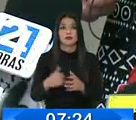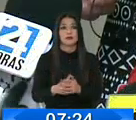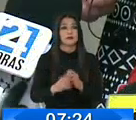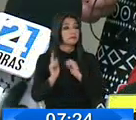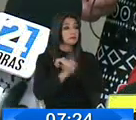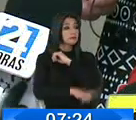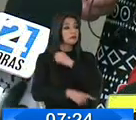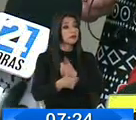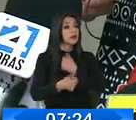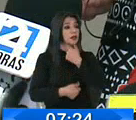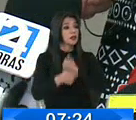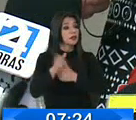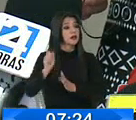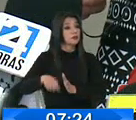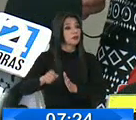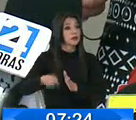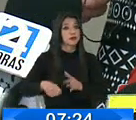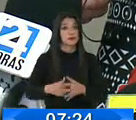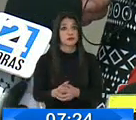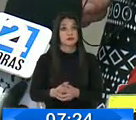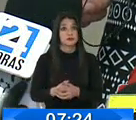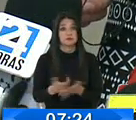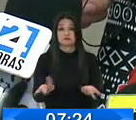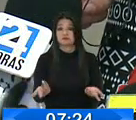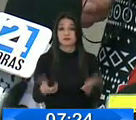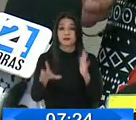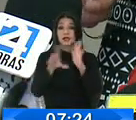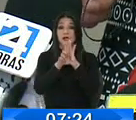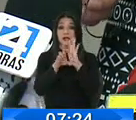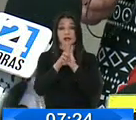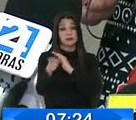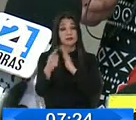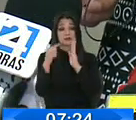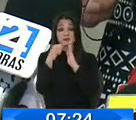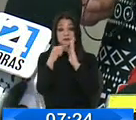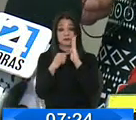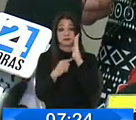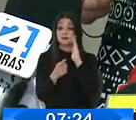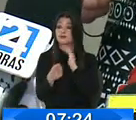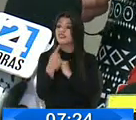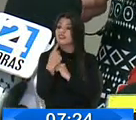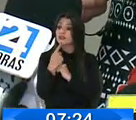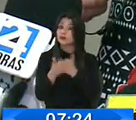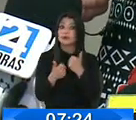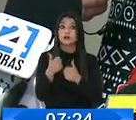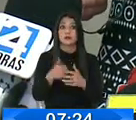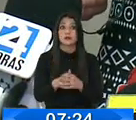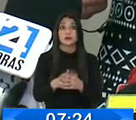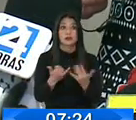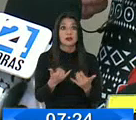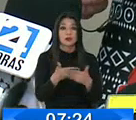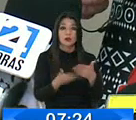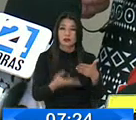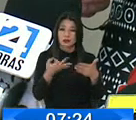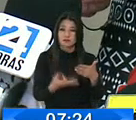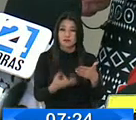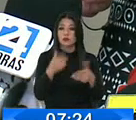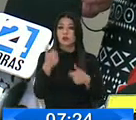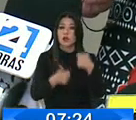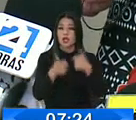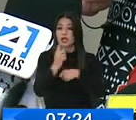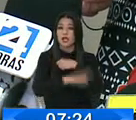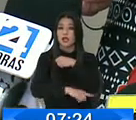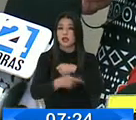sanciones podría recibir el abogado? Las que establece en la ley. ¿Podría mencionarlos? No tengo ahorita exactamente cuáles